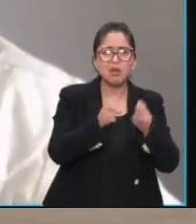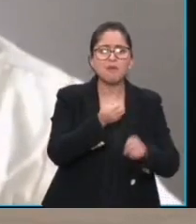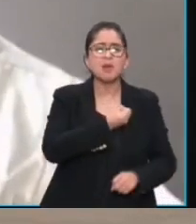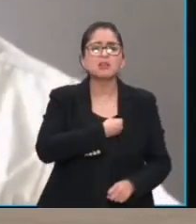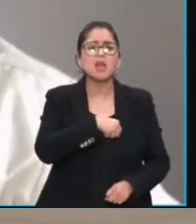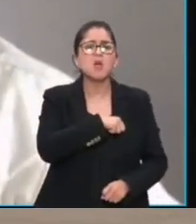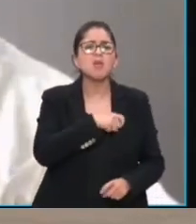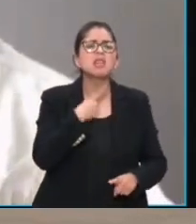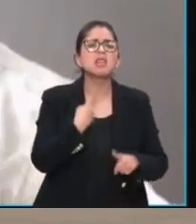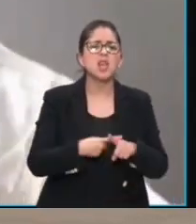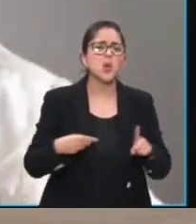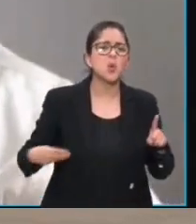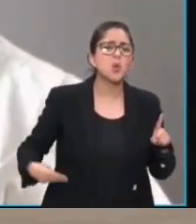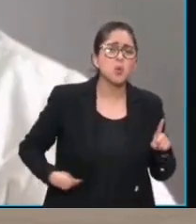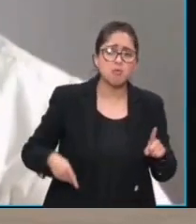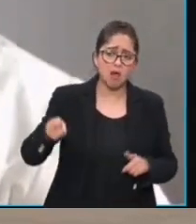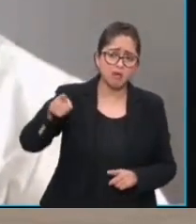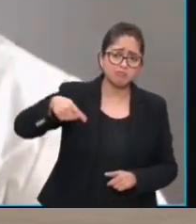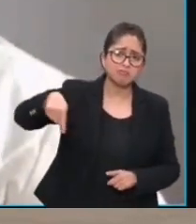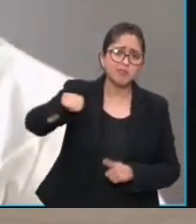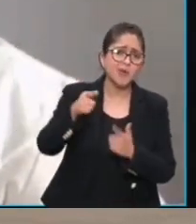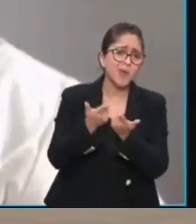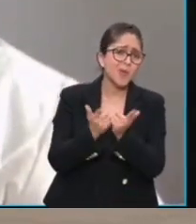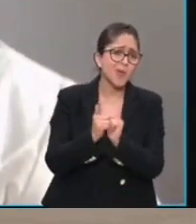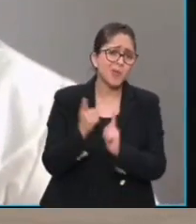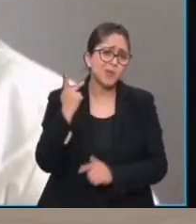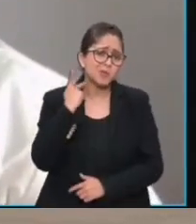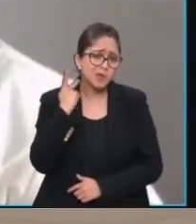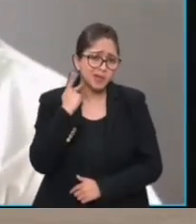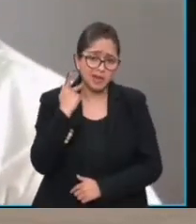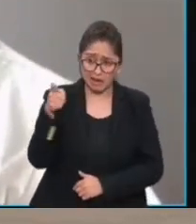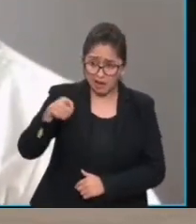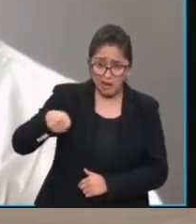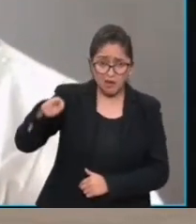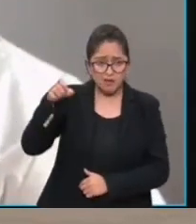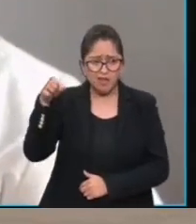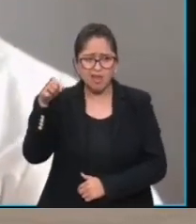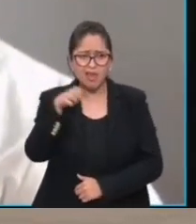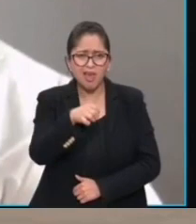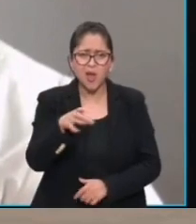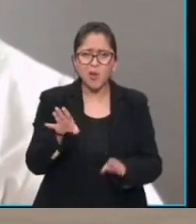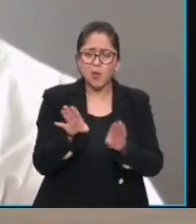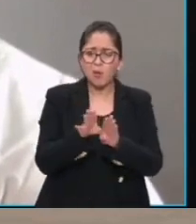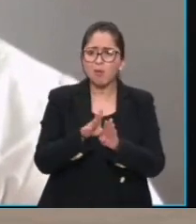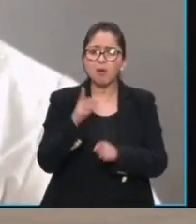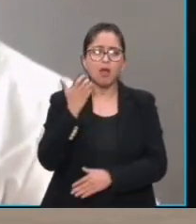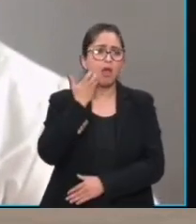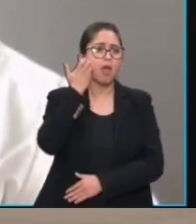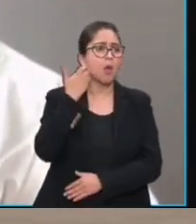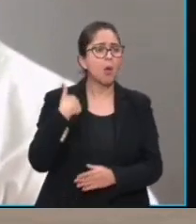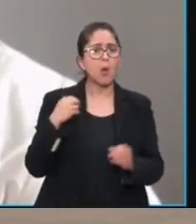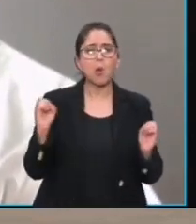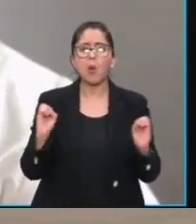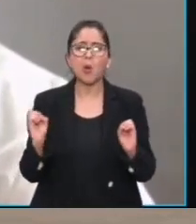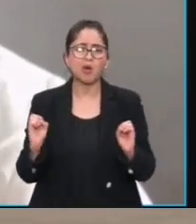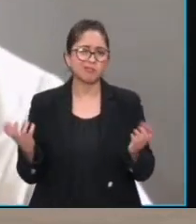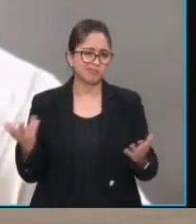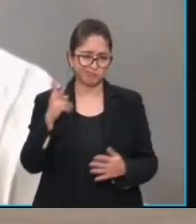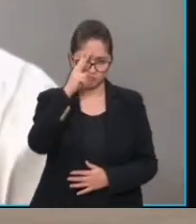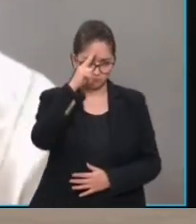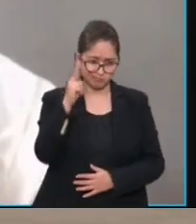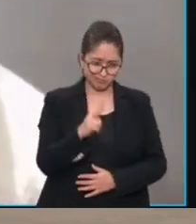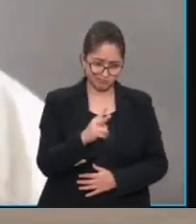de estos partidos políticos. No pueden engañar así a la población. Es un cinismo tremendo. Y no estamos para